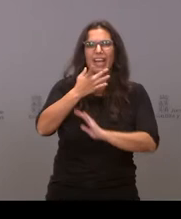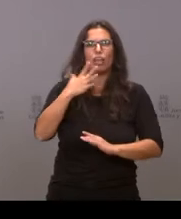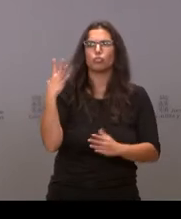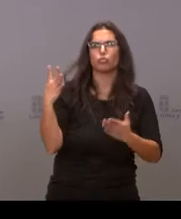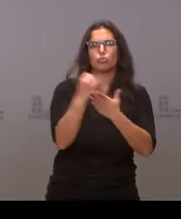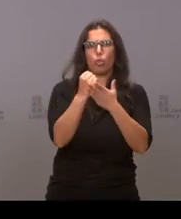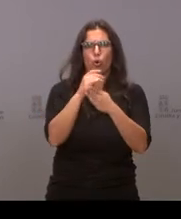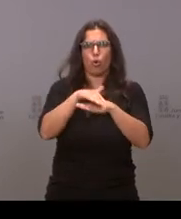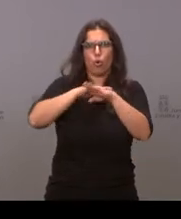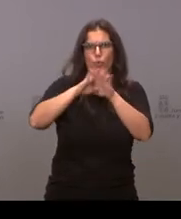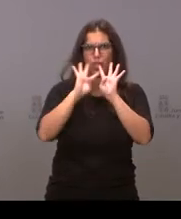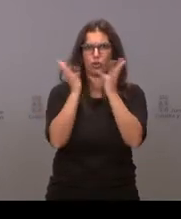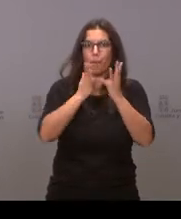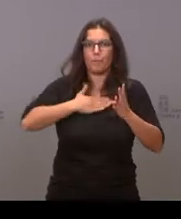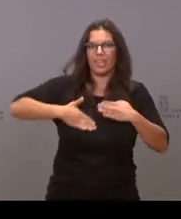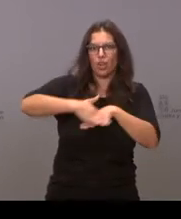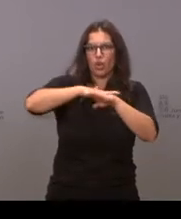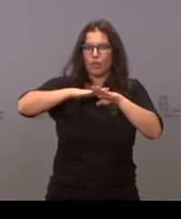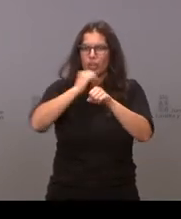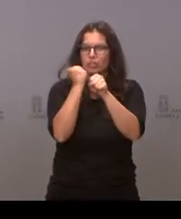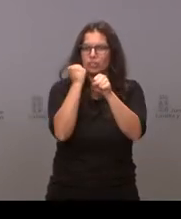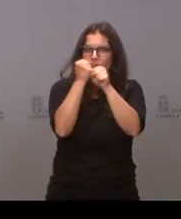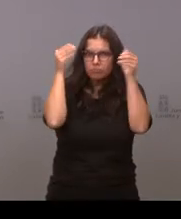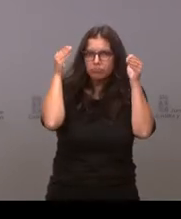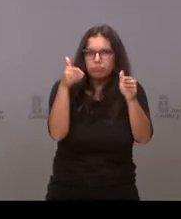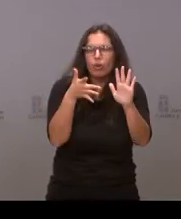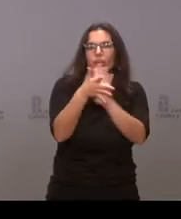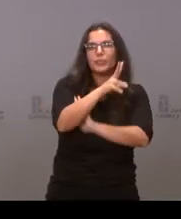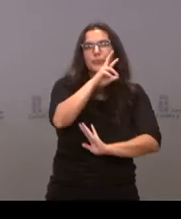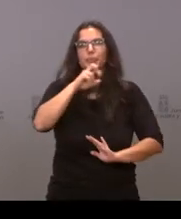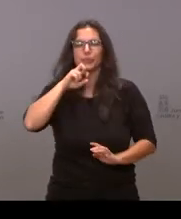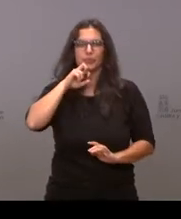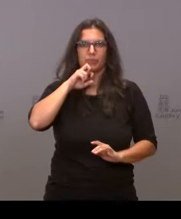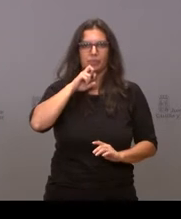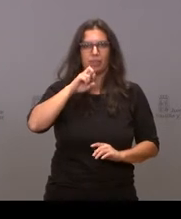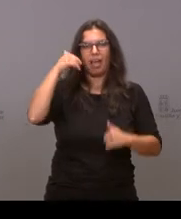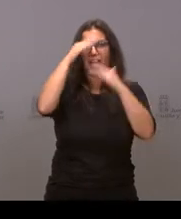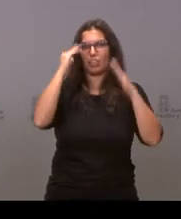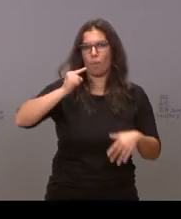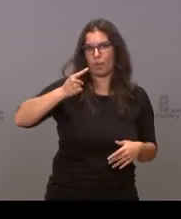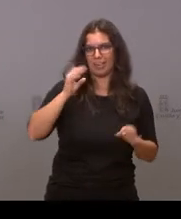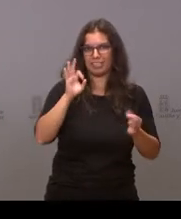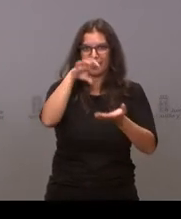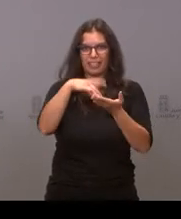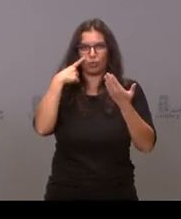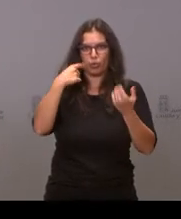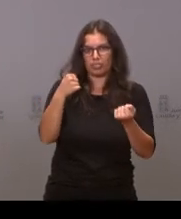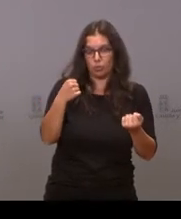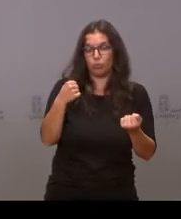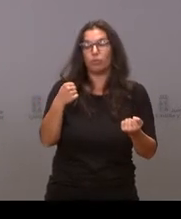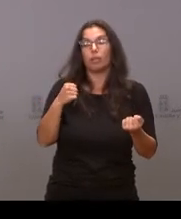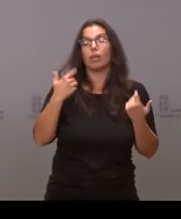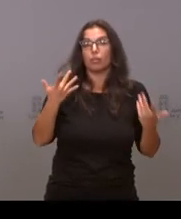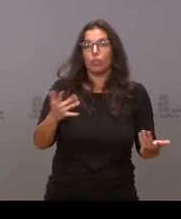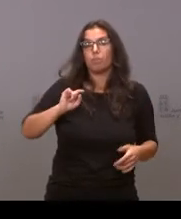mi gobierno está trabajando en blindar la atención primaria para ello hemos en primer lugar